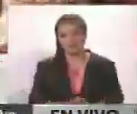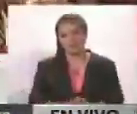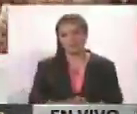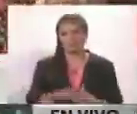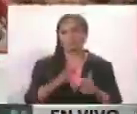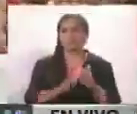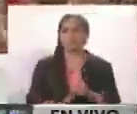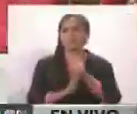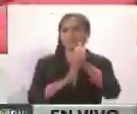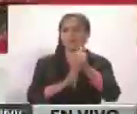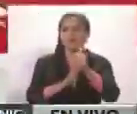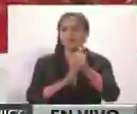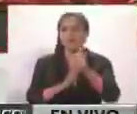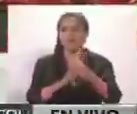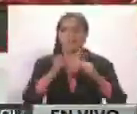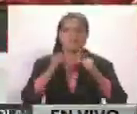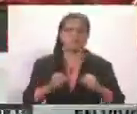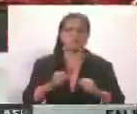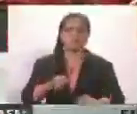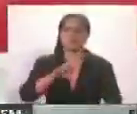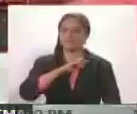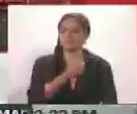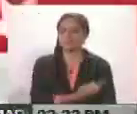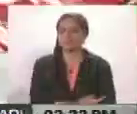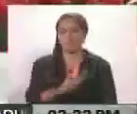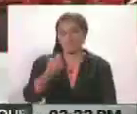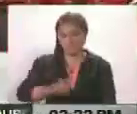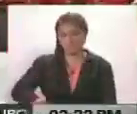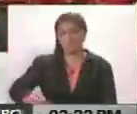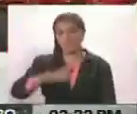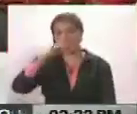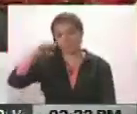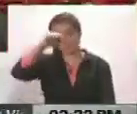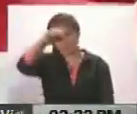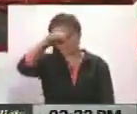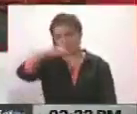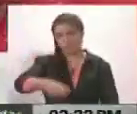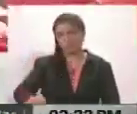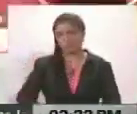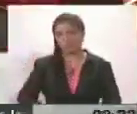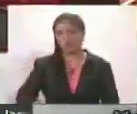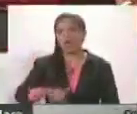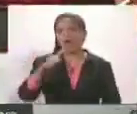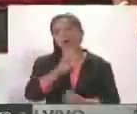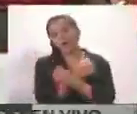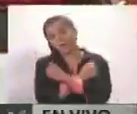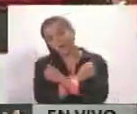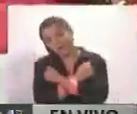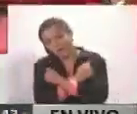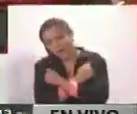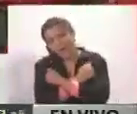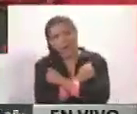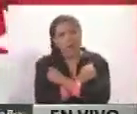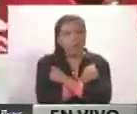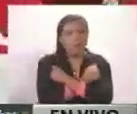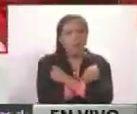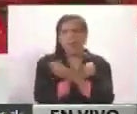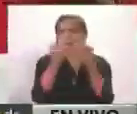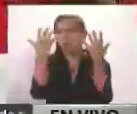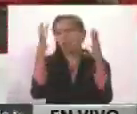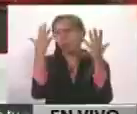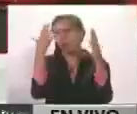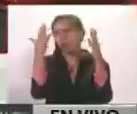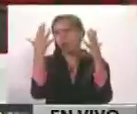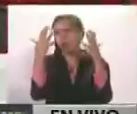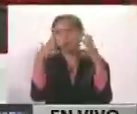bajo el liderazgo de nuestro valiente compañero, presidente Nicolás Maduro, a quien abrazamos con un fuerte aplauso por